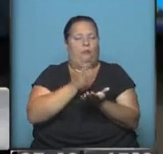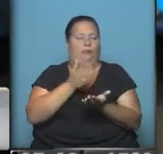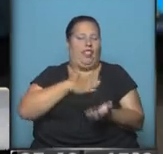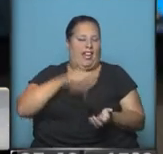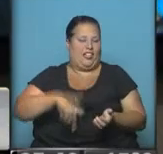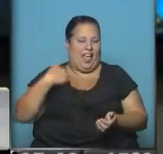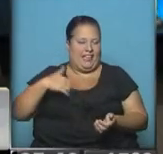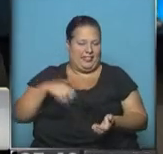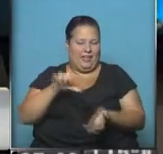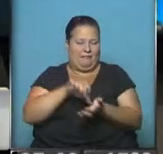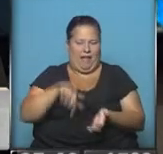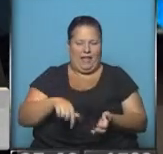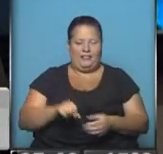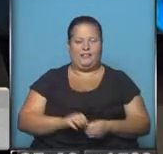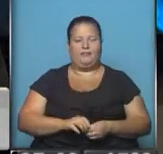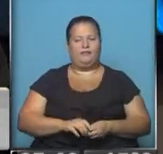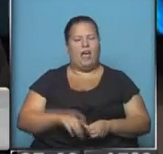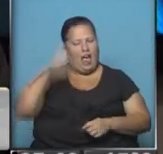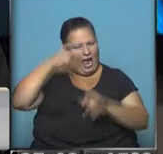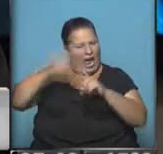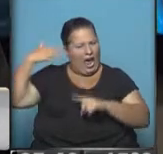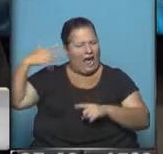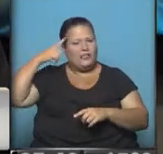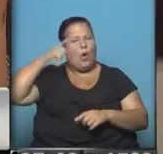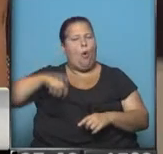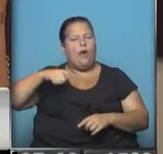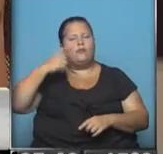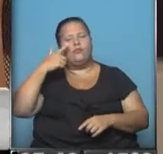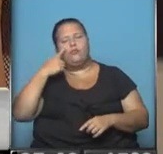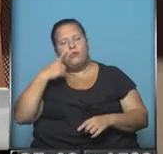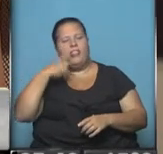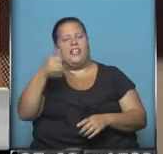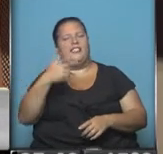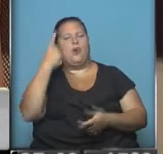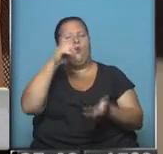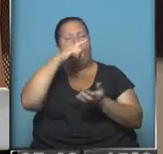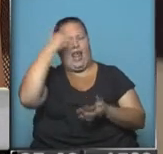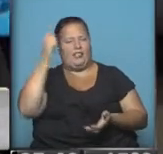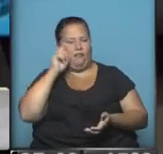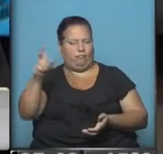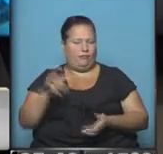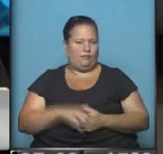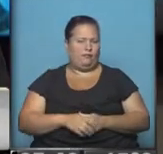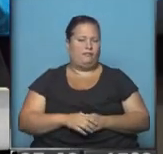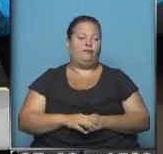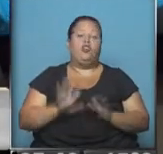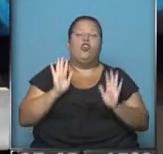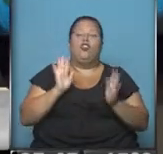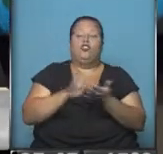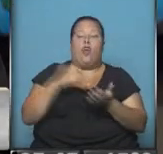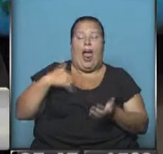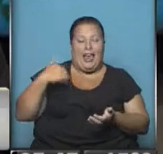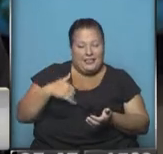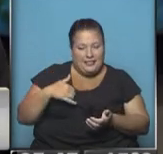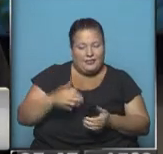declarado un país a pesar de que por lo menos de la presentación argentina